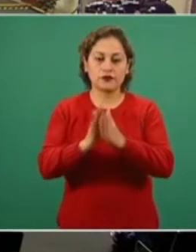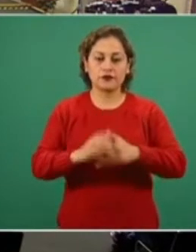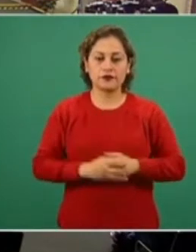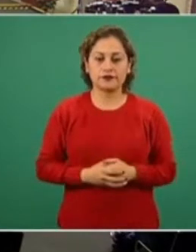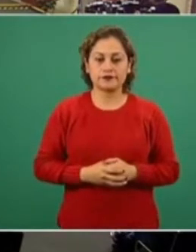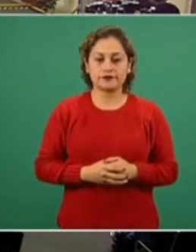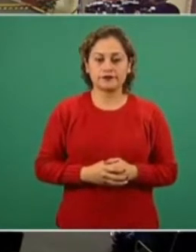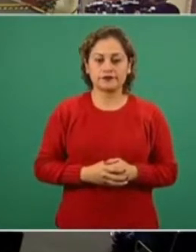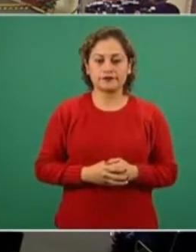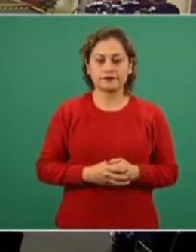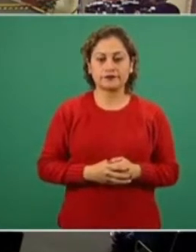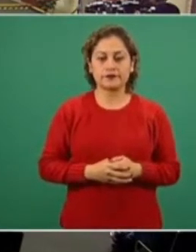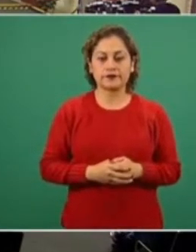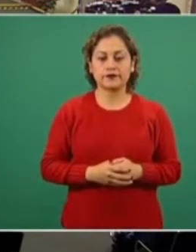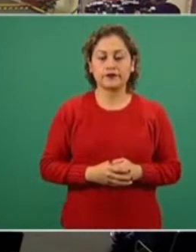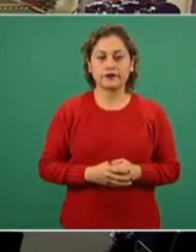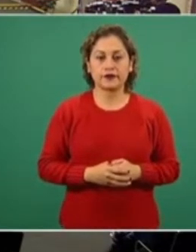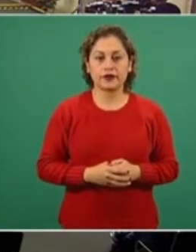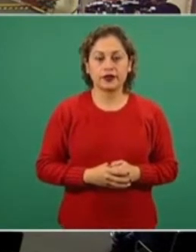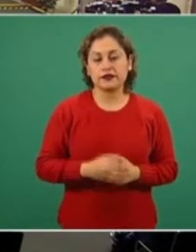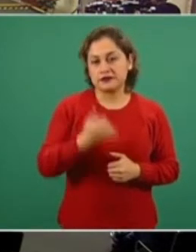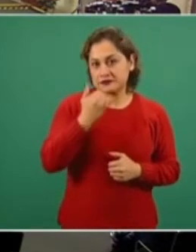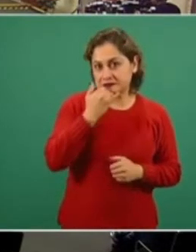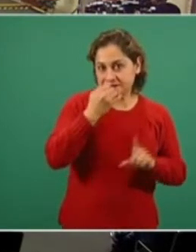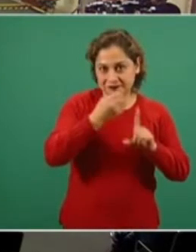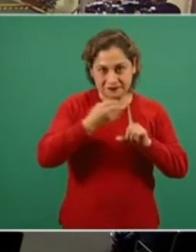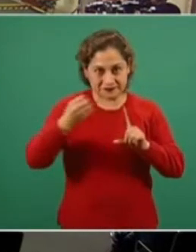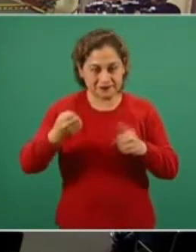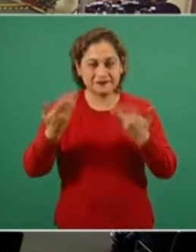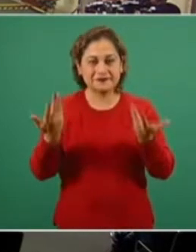la secuencia, pero como ya también